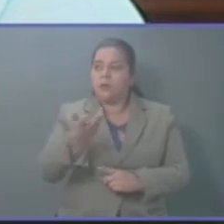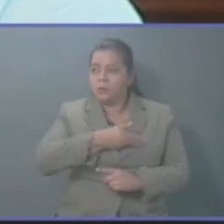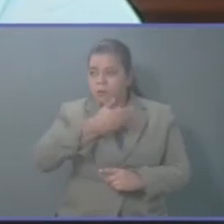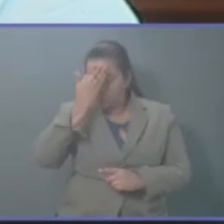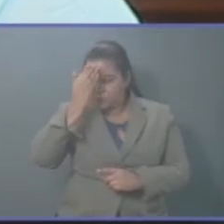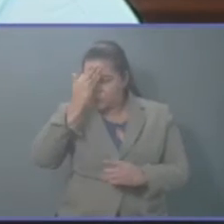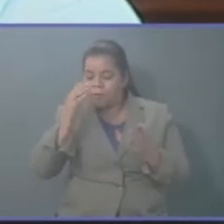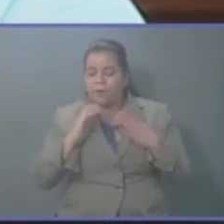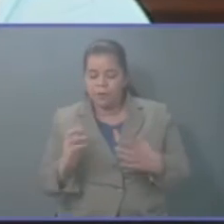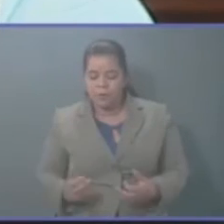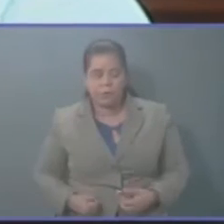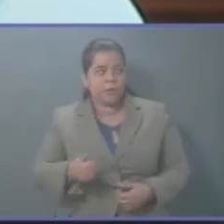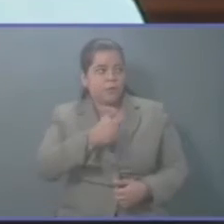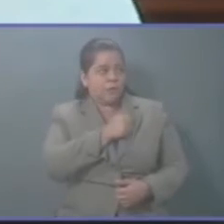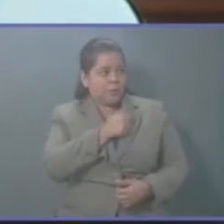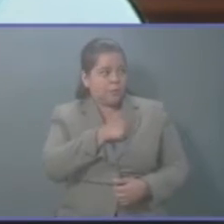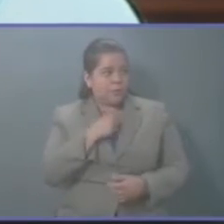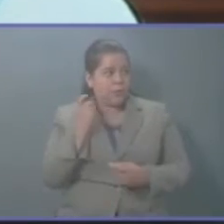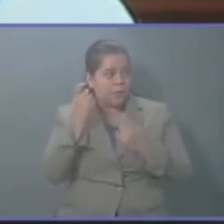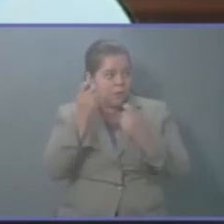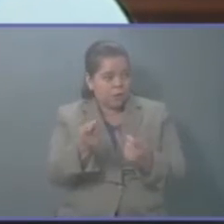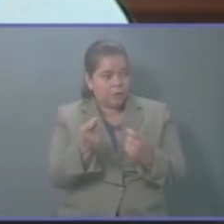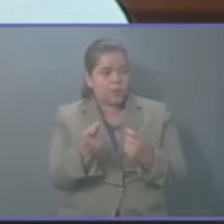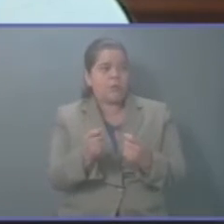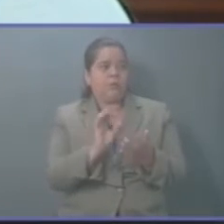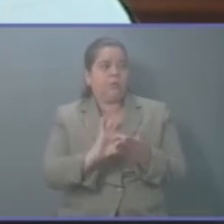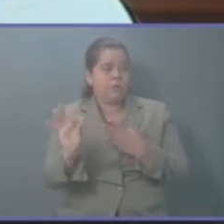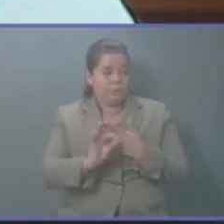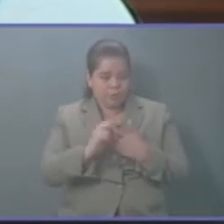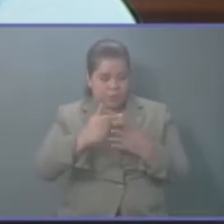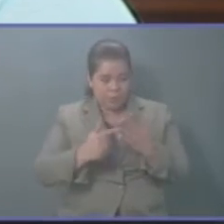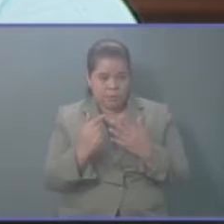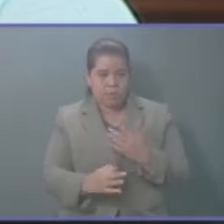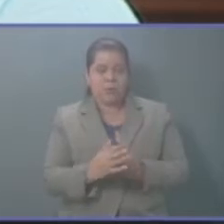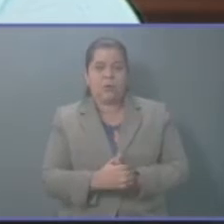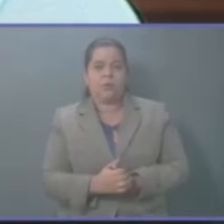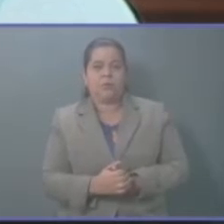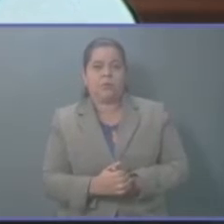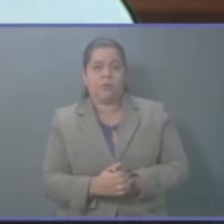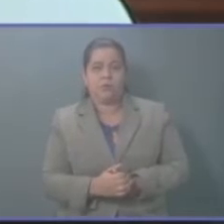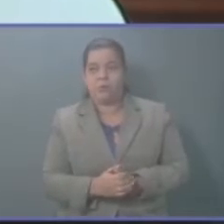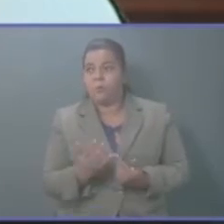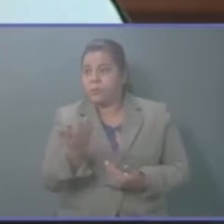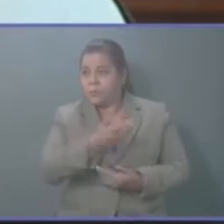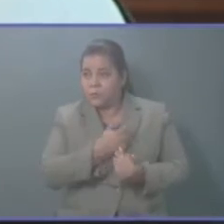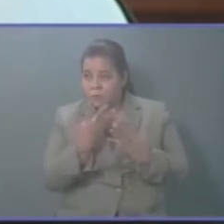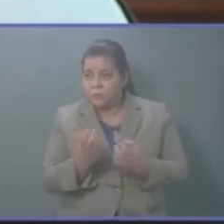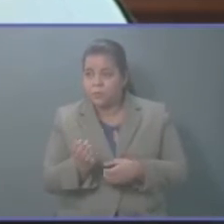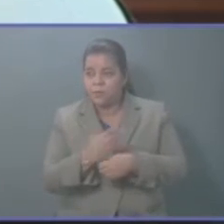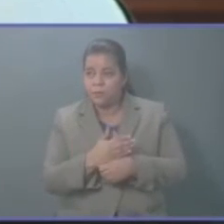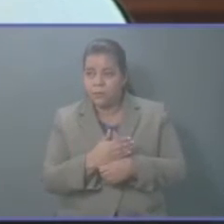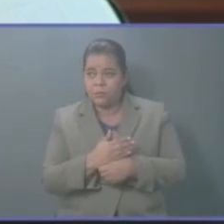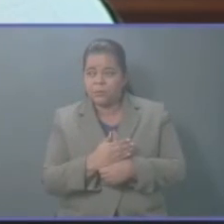es el Ejecutivo el encargado de ejecutar esta ley. Por lo que nosotros como